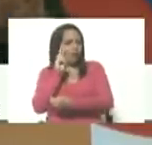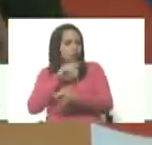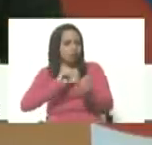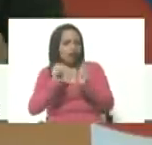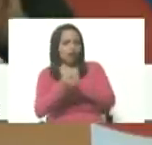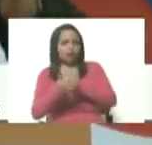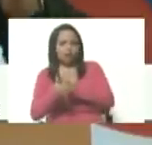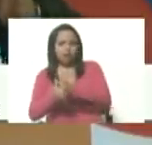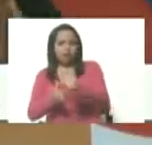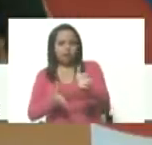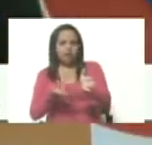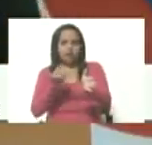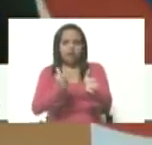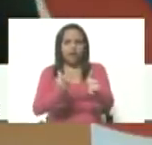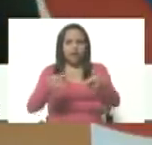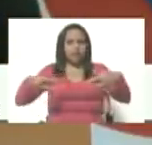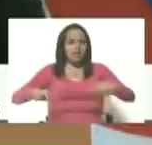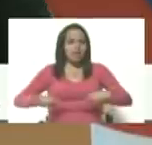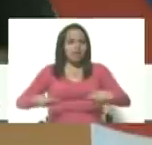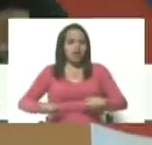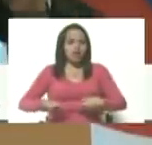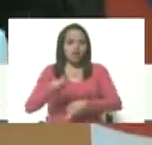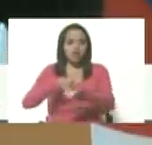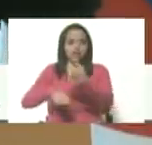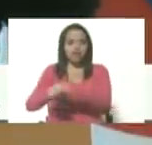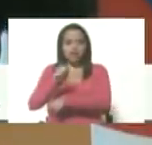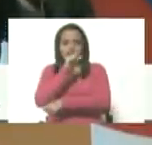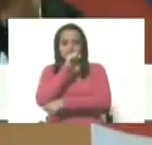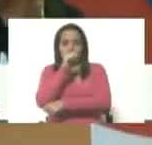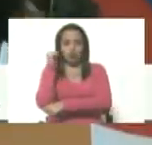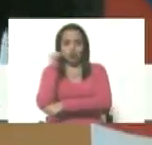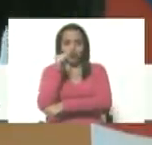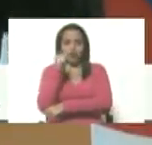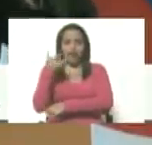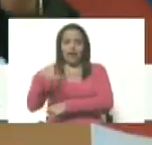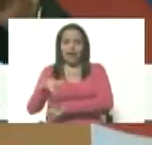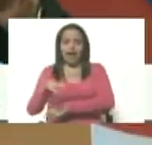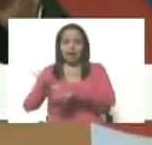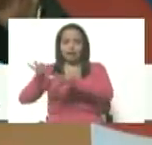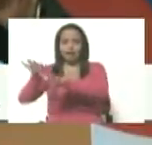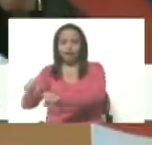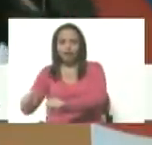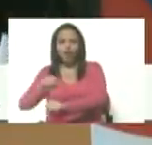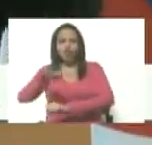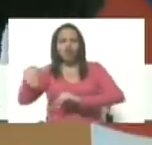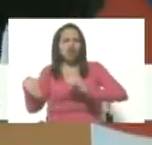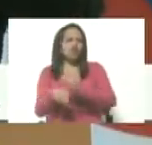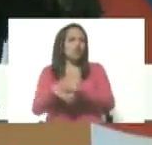que se desvíen y caigan en la tentación del narcotráfico, le caerá todo el peso de la ley.